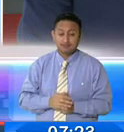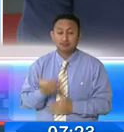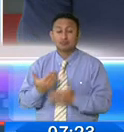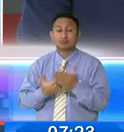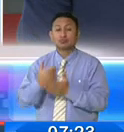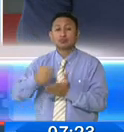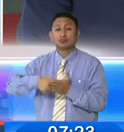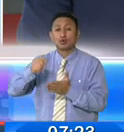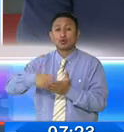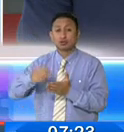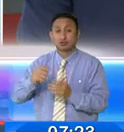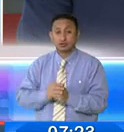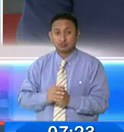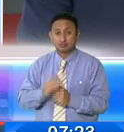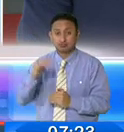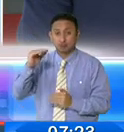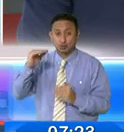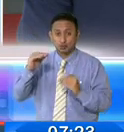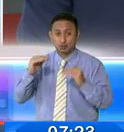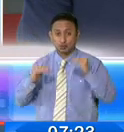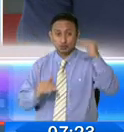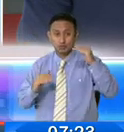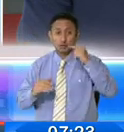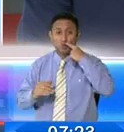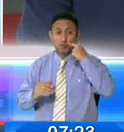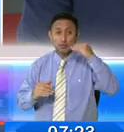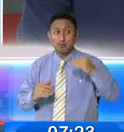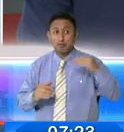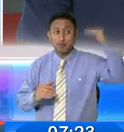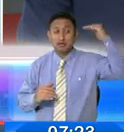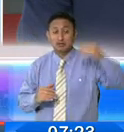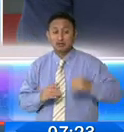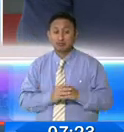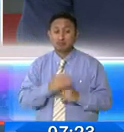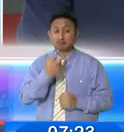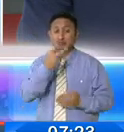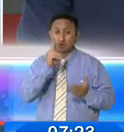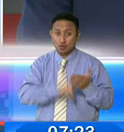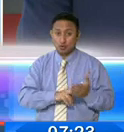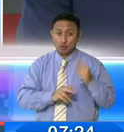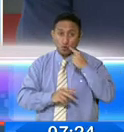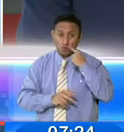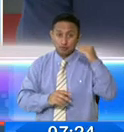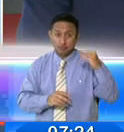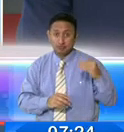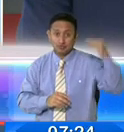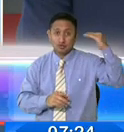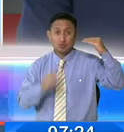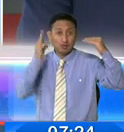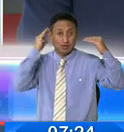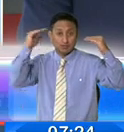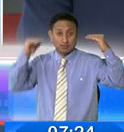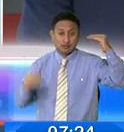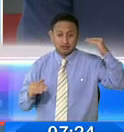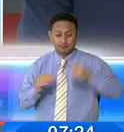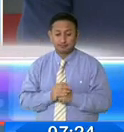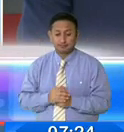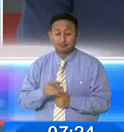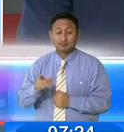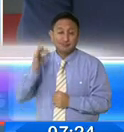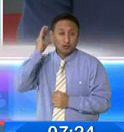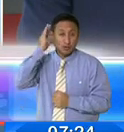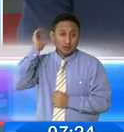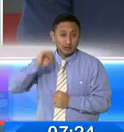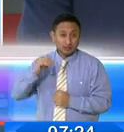yendo desproporcionadamente hacia los hombres. Casi el doble de contratos se va hacia los hombres que hacia mujeres. Y además las mujeres no tienen caminos de